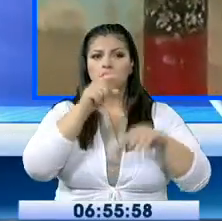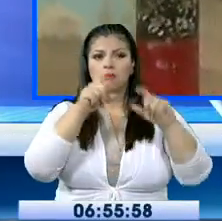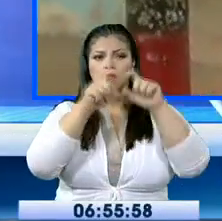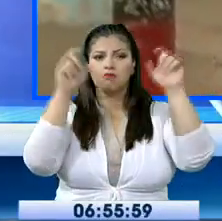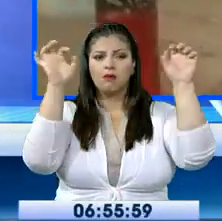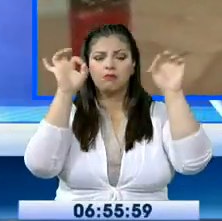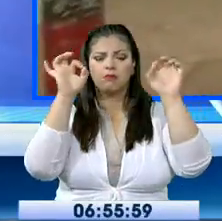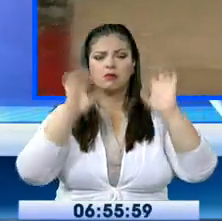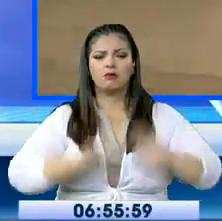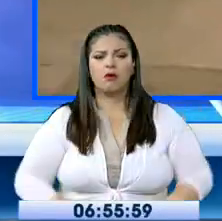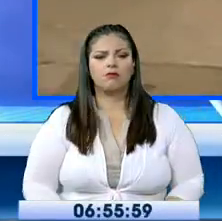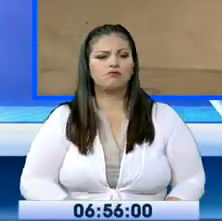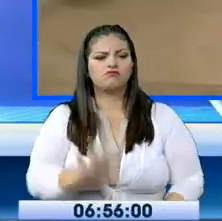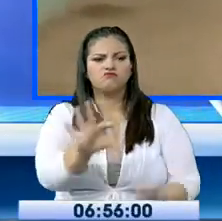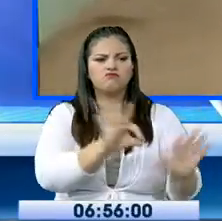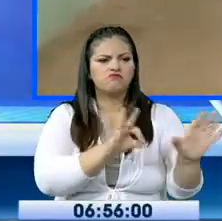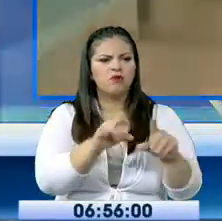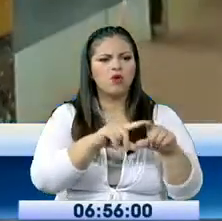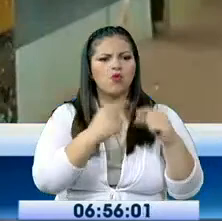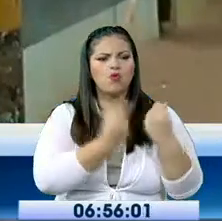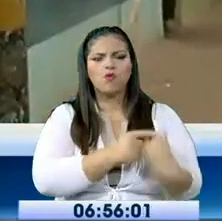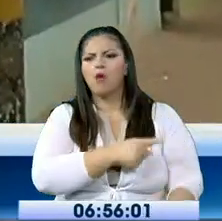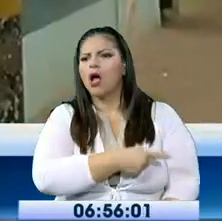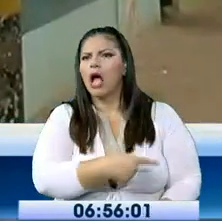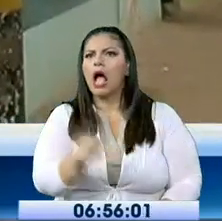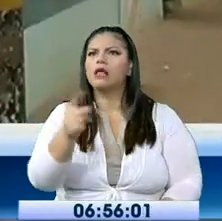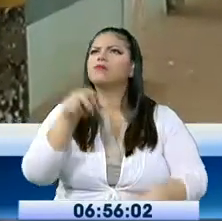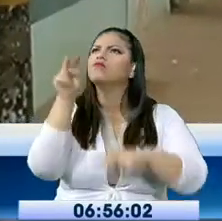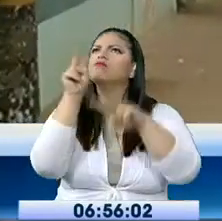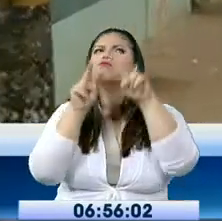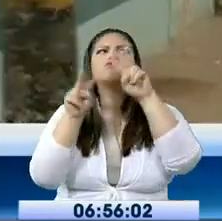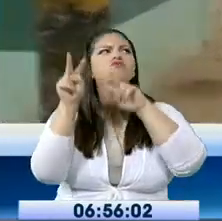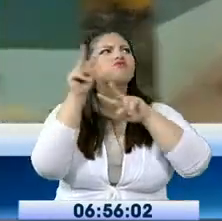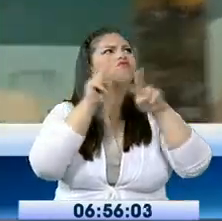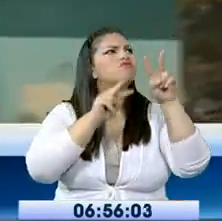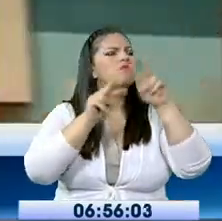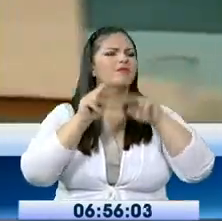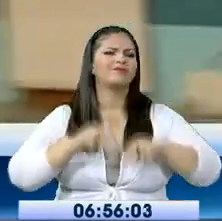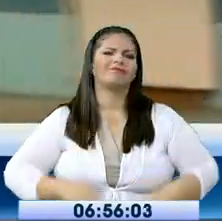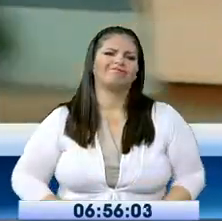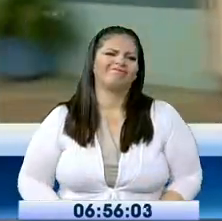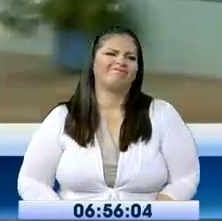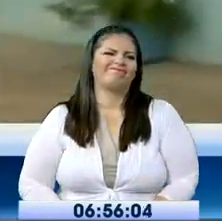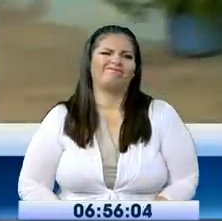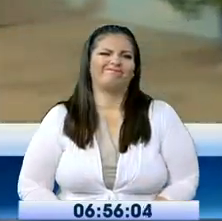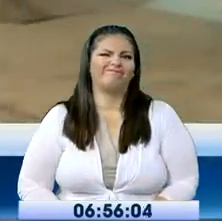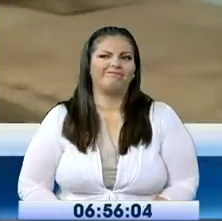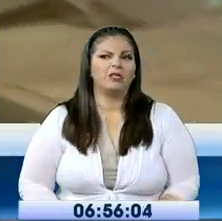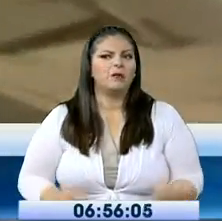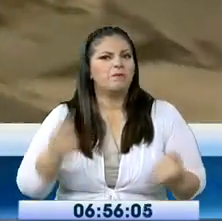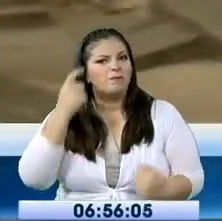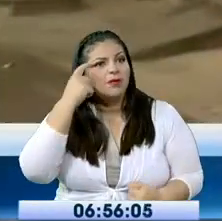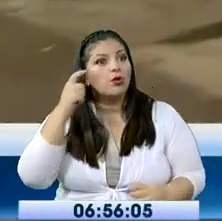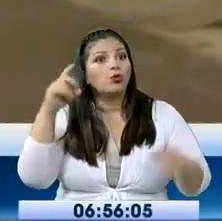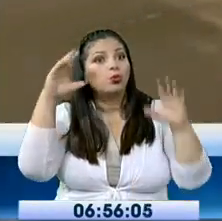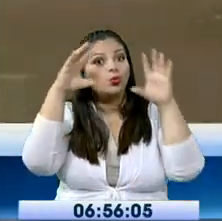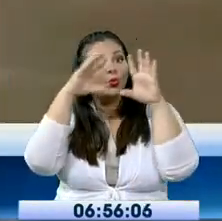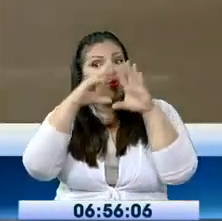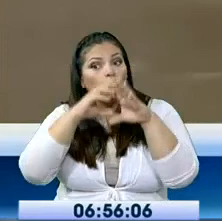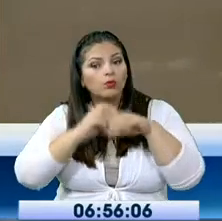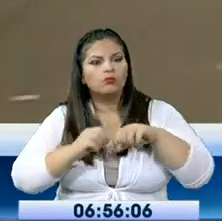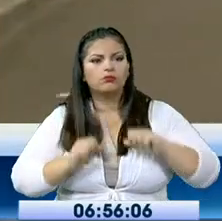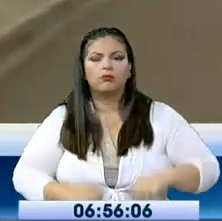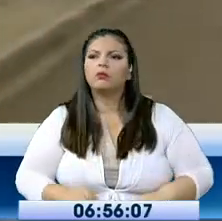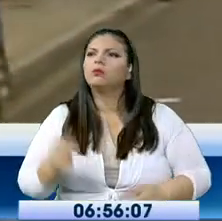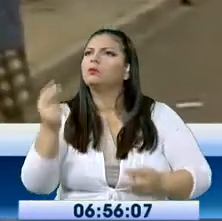o grupos que hagan recorridos permanentes, sobre todo de noche, Luisa. Claro. Porque de día no te vas a dar cuenta por si no funciona la luminaria. Por supuesto.